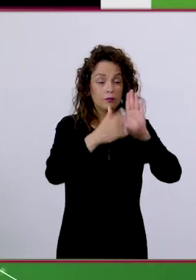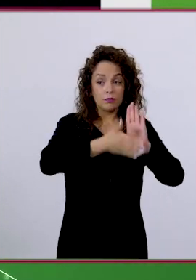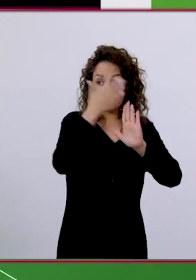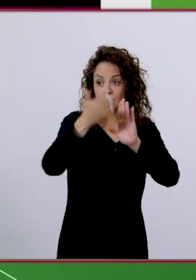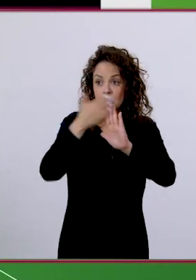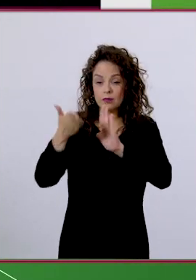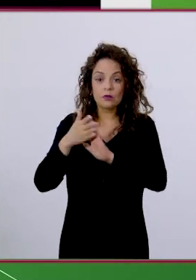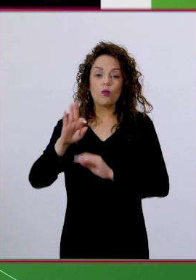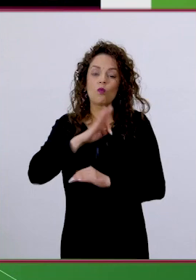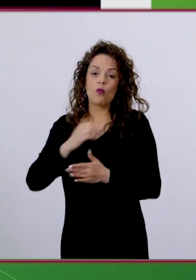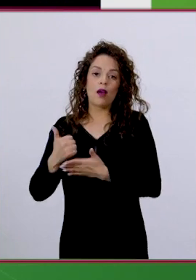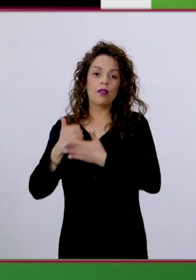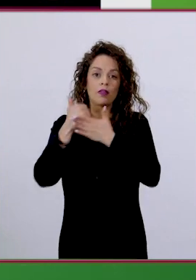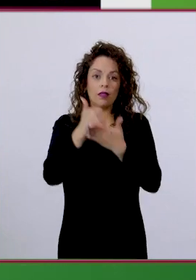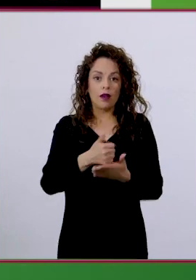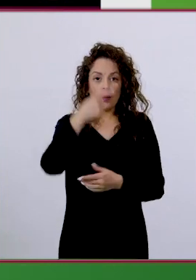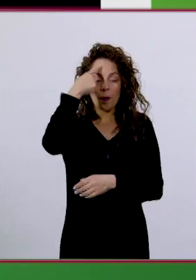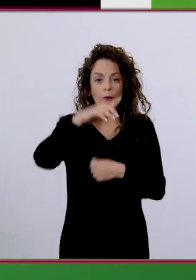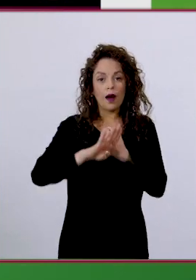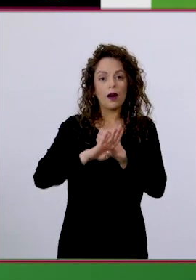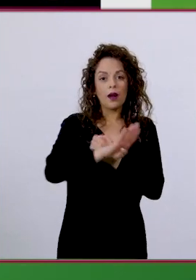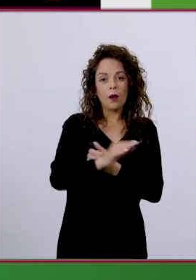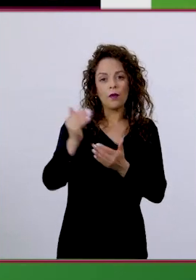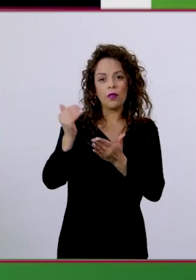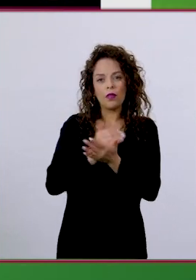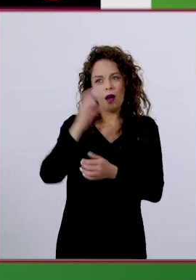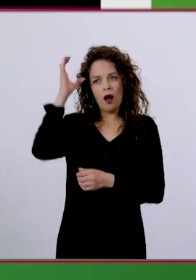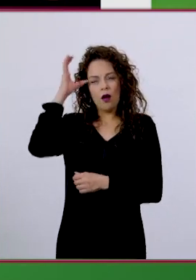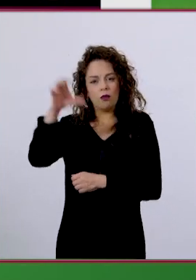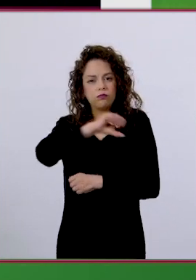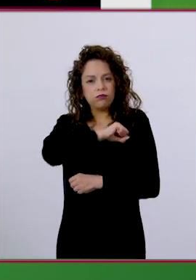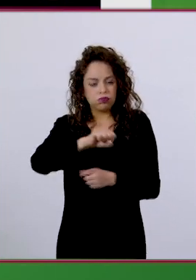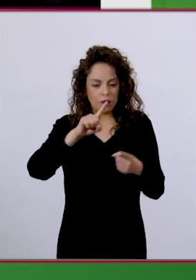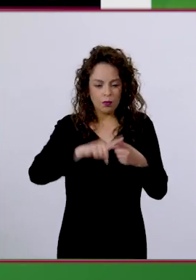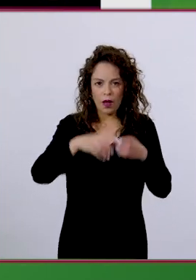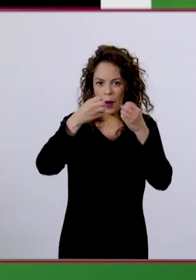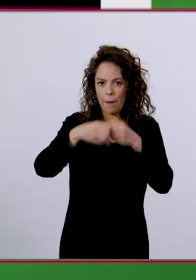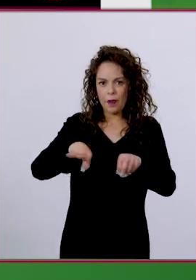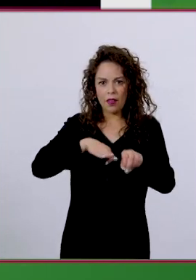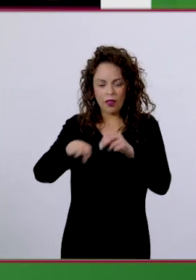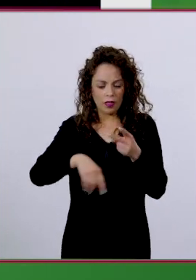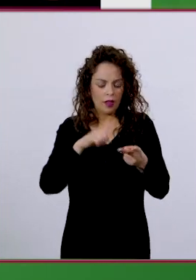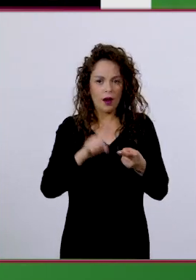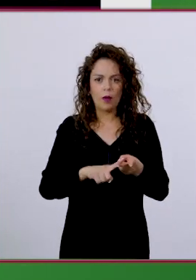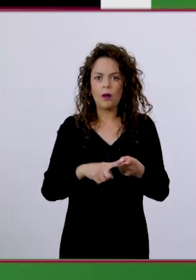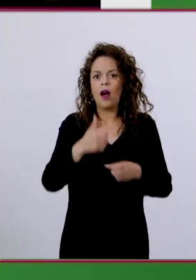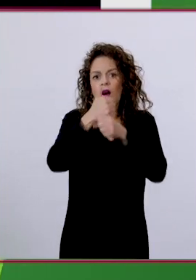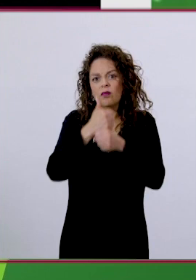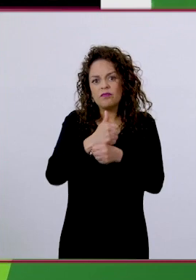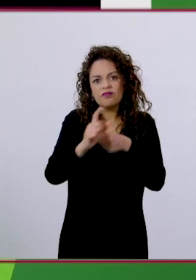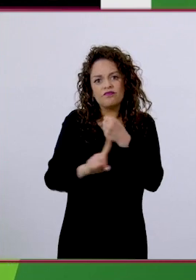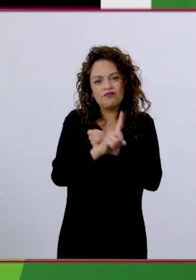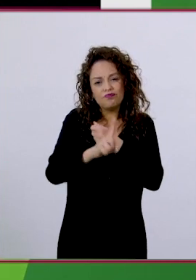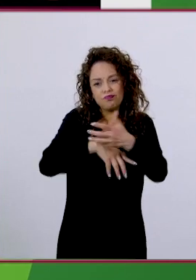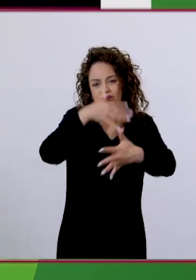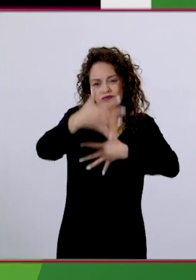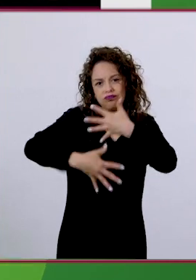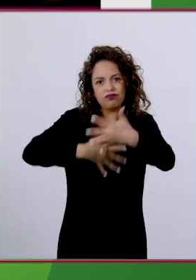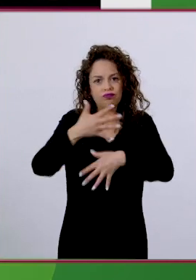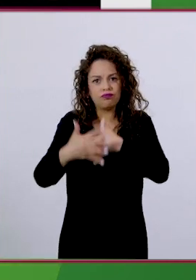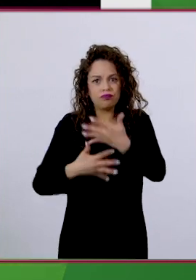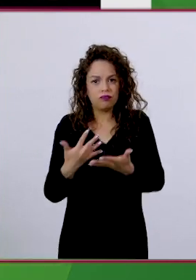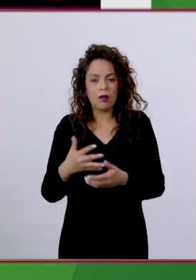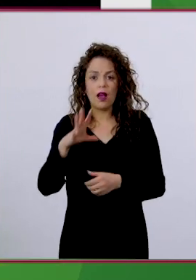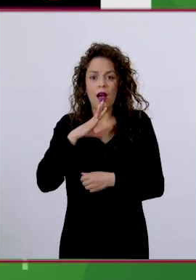contribuir para disminuir la delincuencia, el desempleo, la violencia, entre tantas otras problemáticas que acontecen